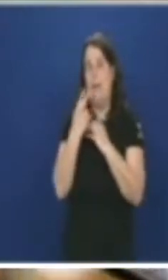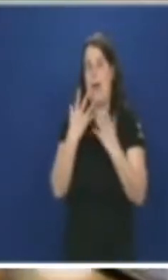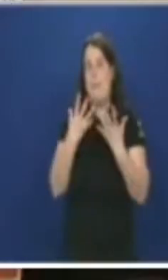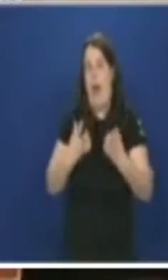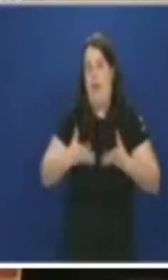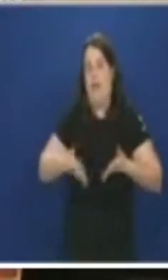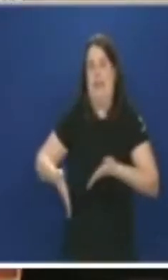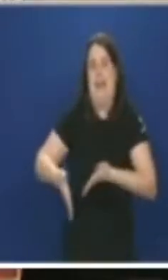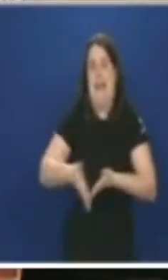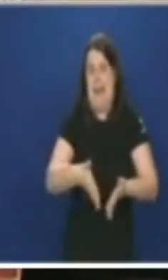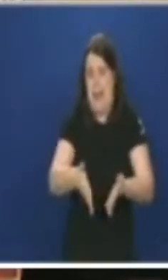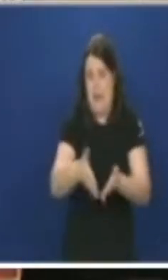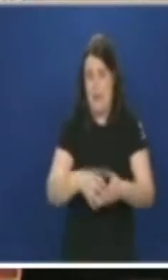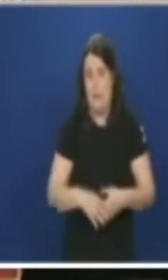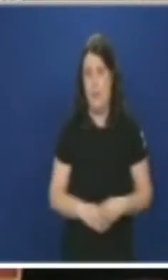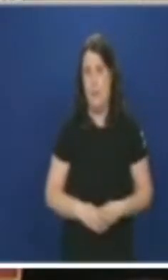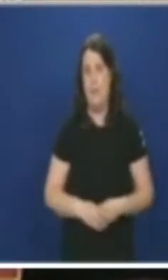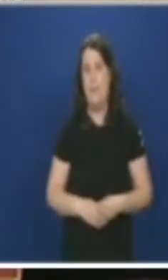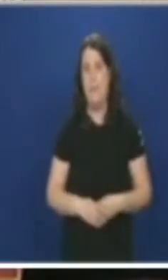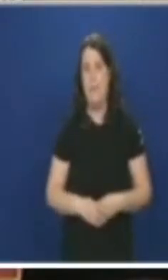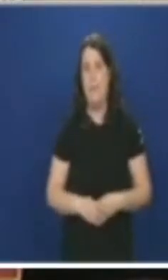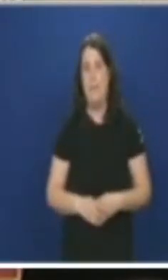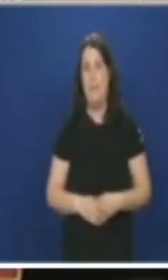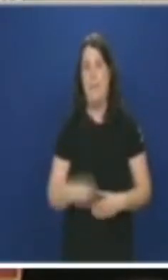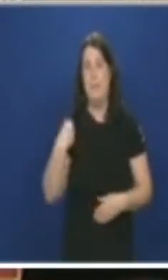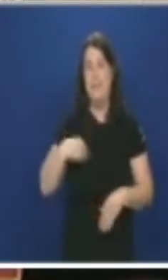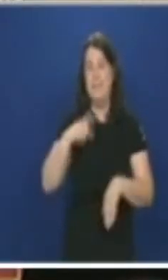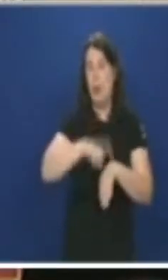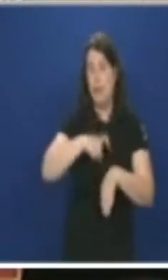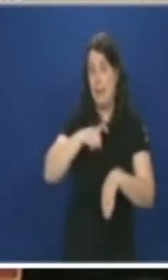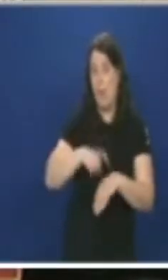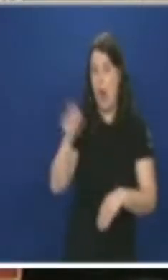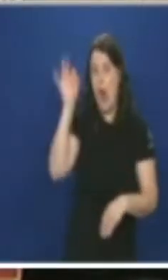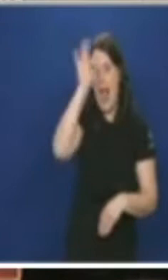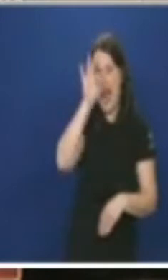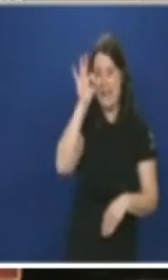E casi o tempo Castelao berraba: